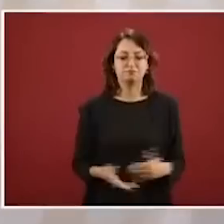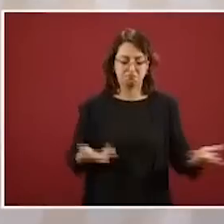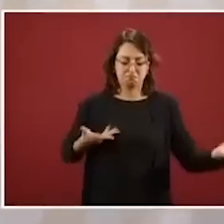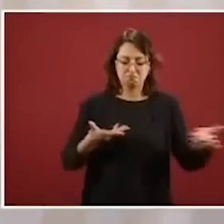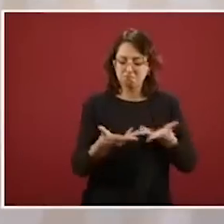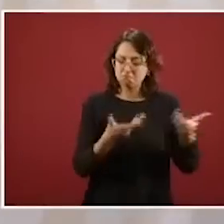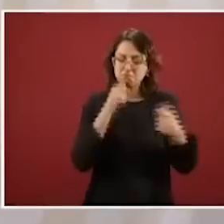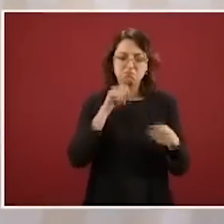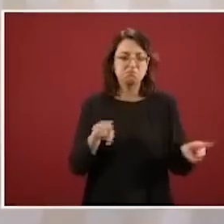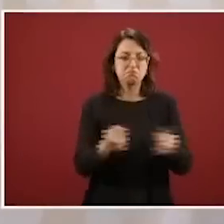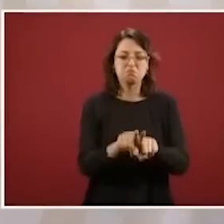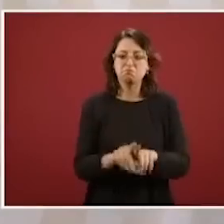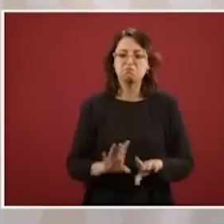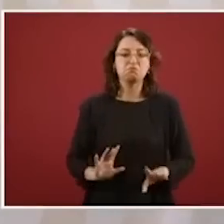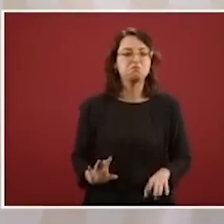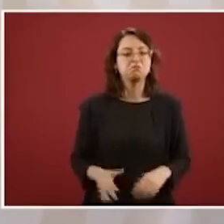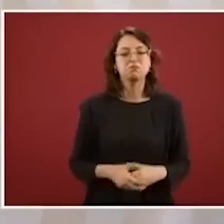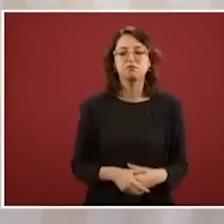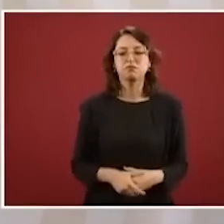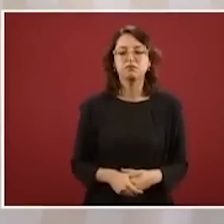Reciprocidad plena.